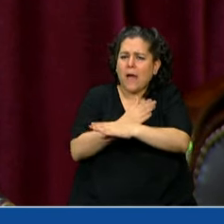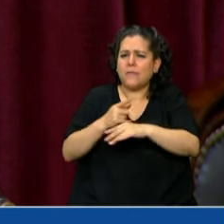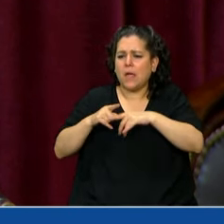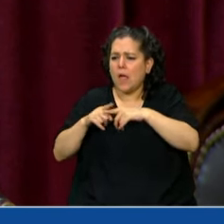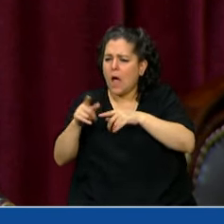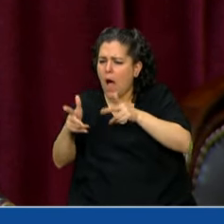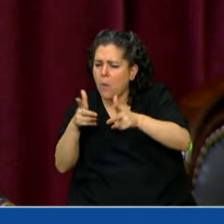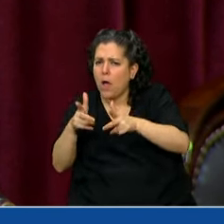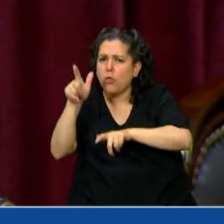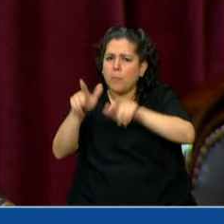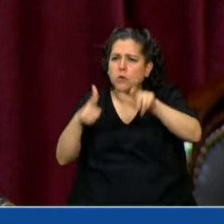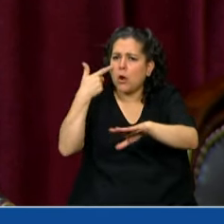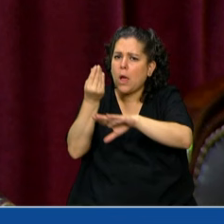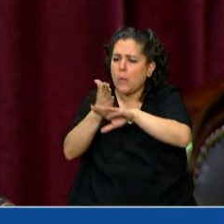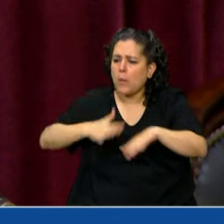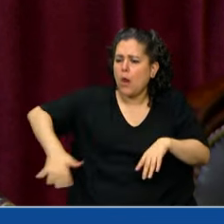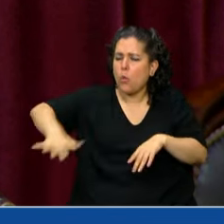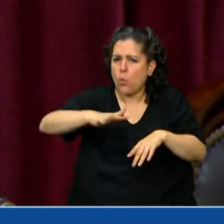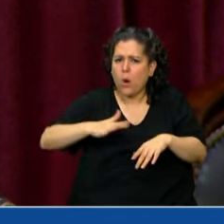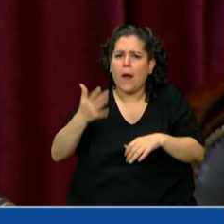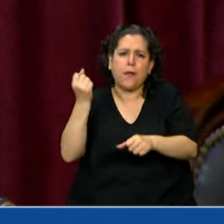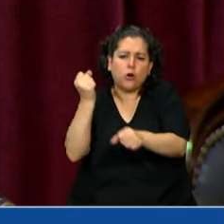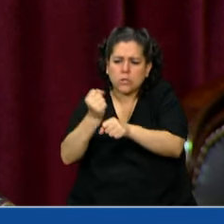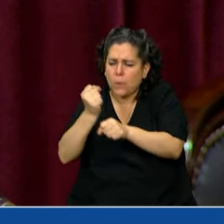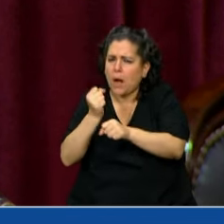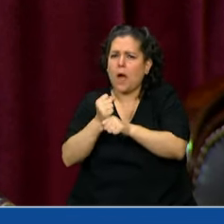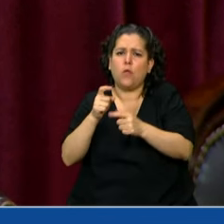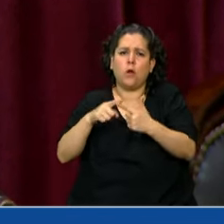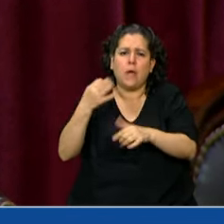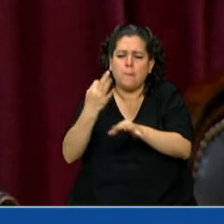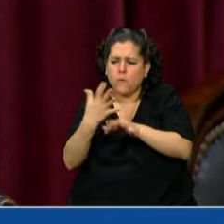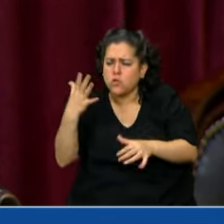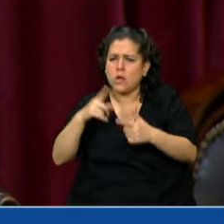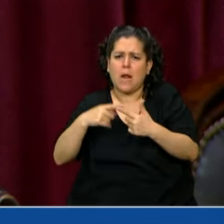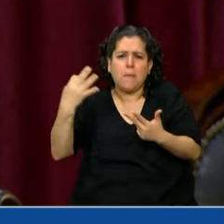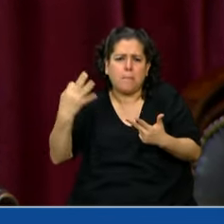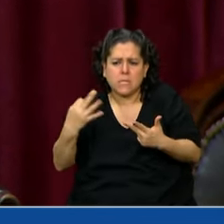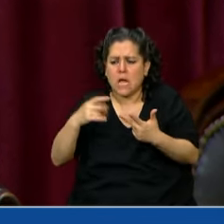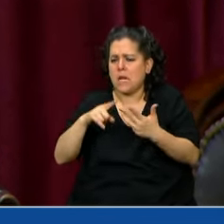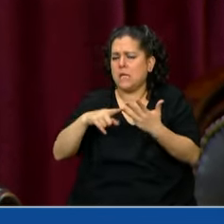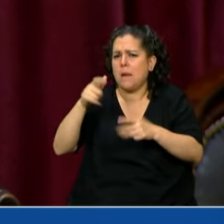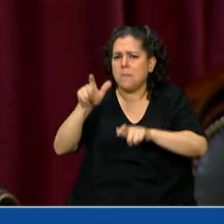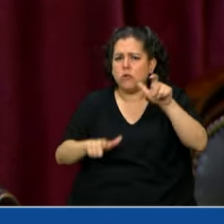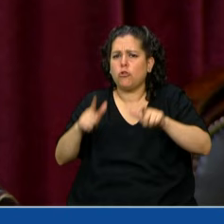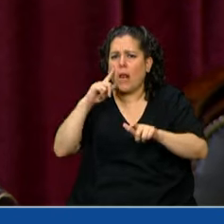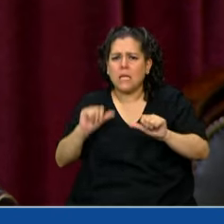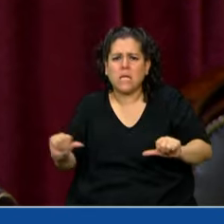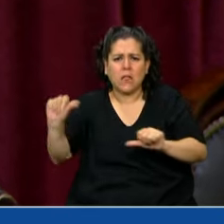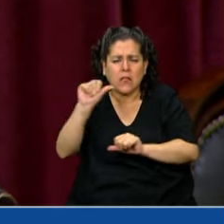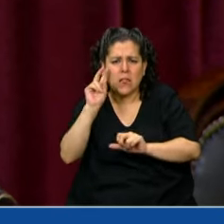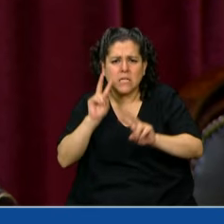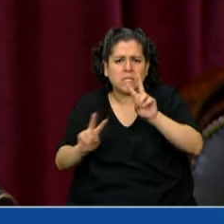comunidades con los trabajadores con los especialistas los científicos y científicas de nuestras